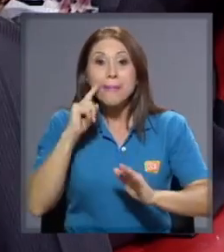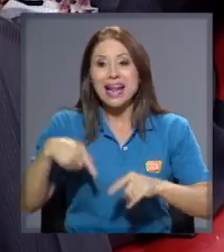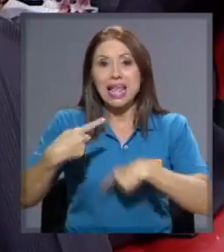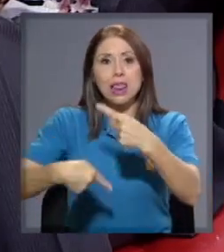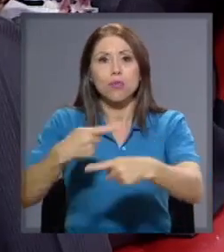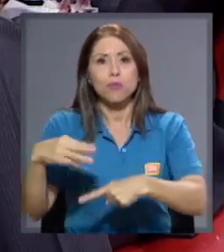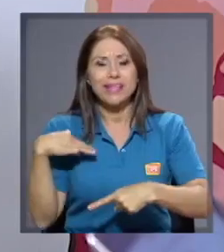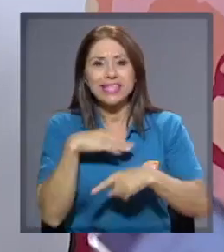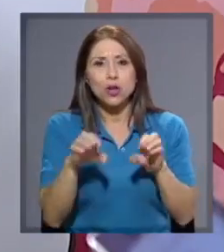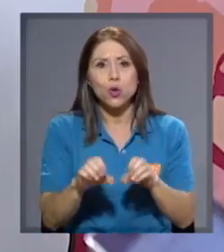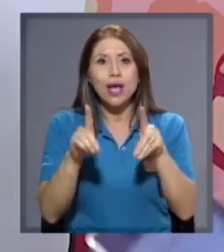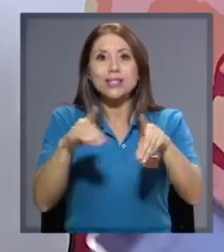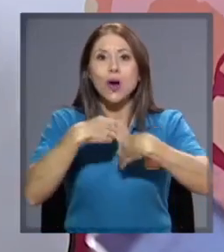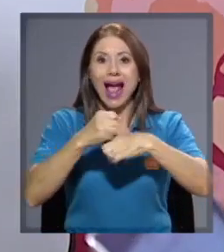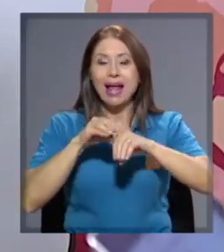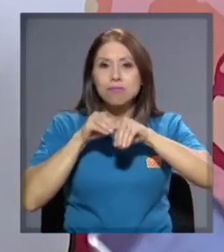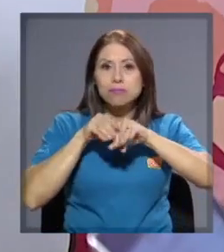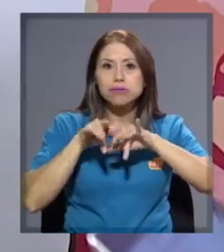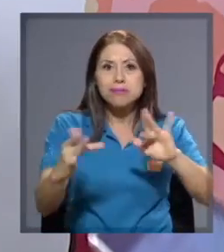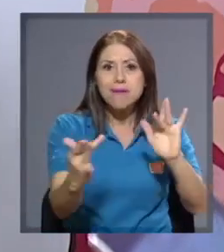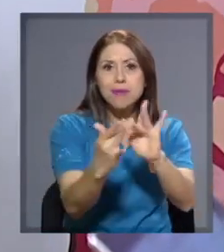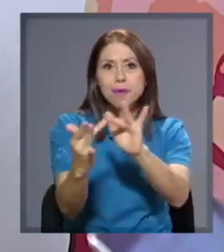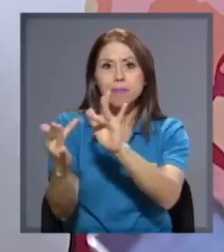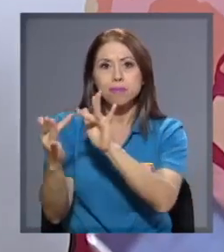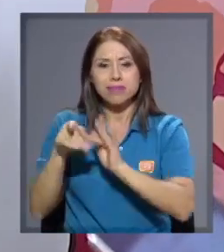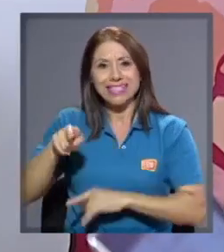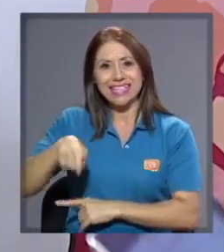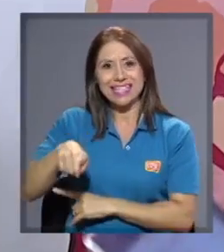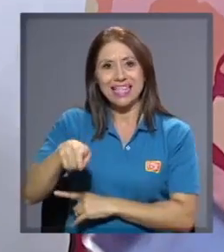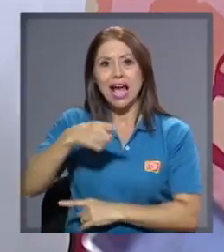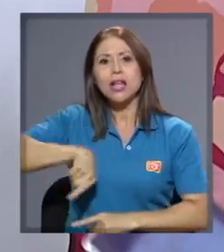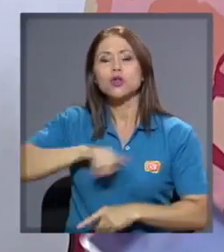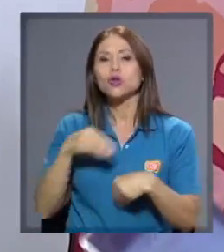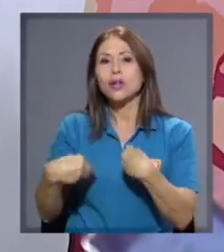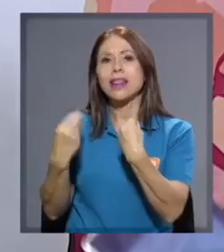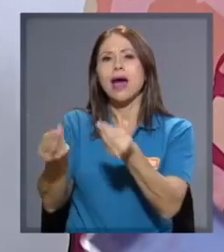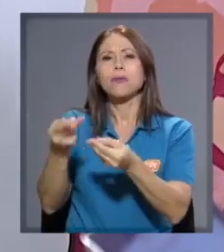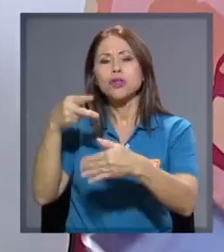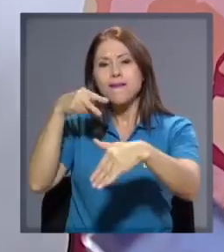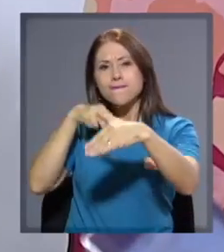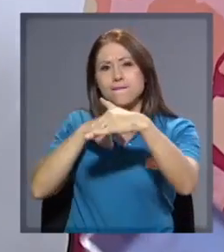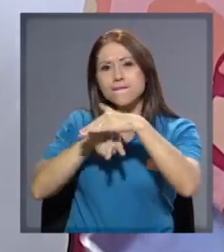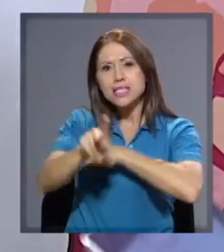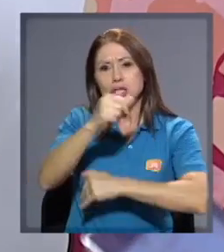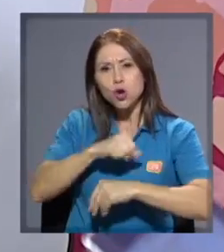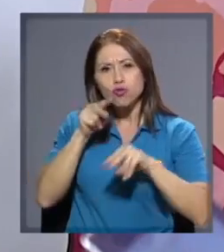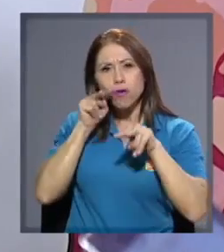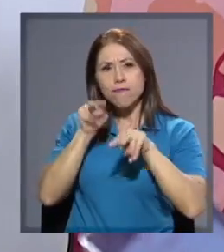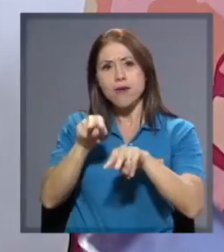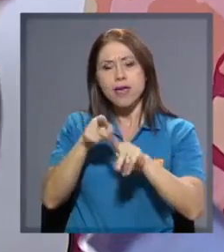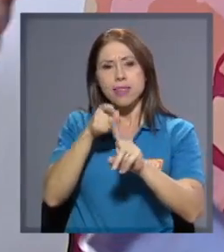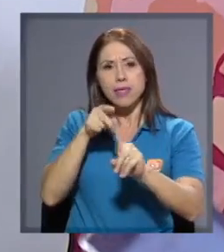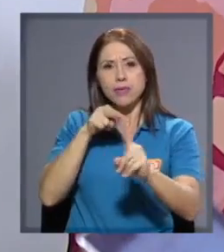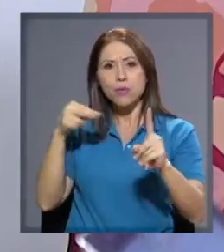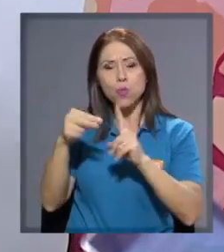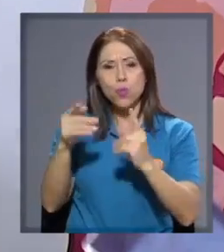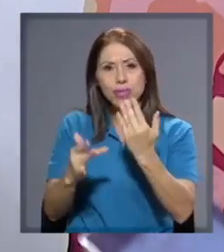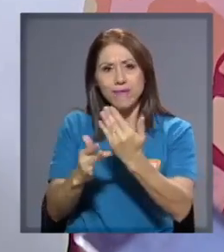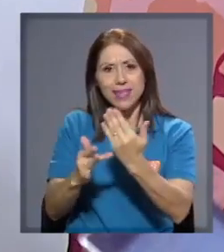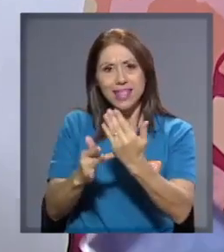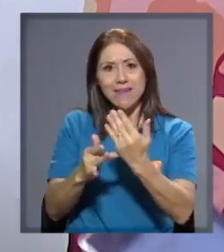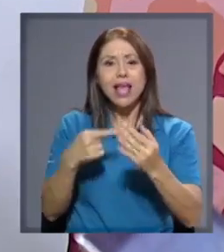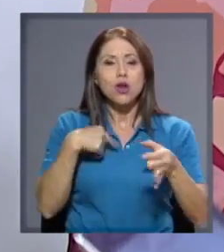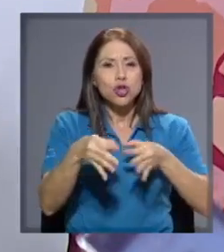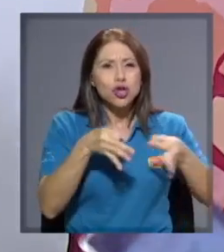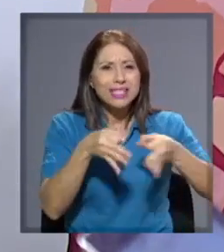esa red que necesita y nosotros le hemos dado cuál debería ser la visión rectora desde el punto de vista tecnológico explicaba